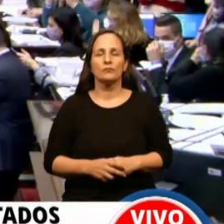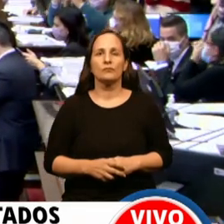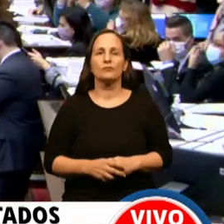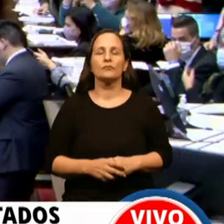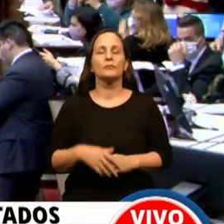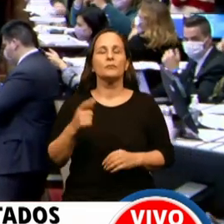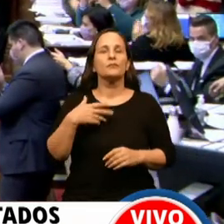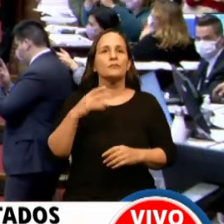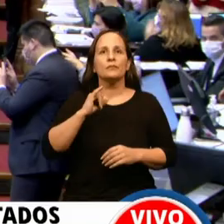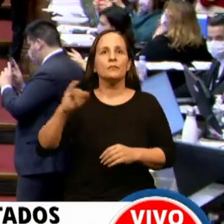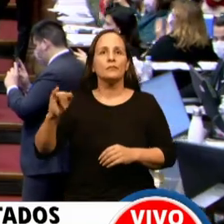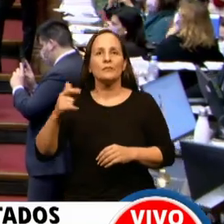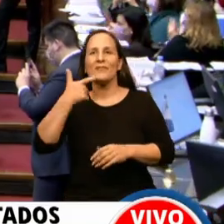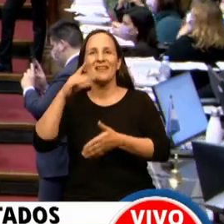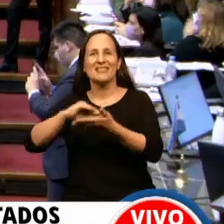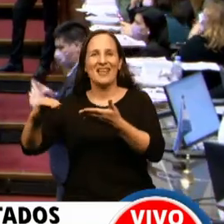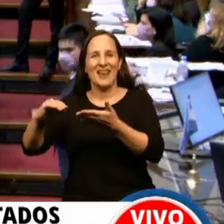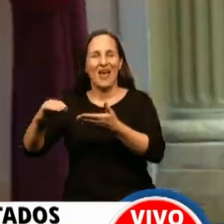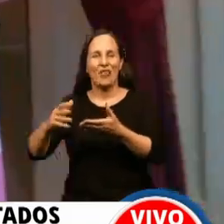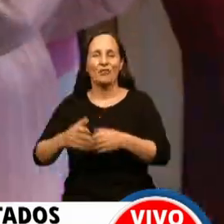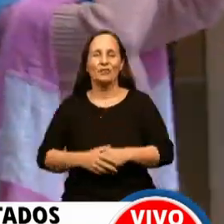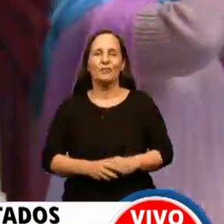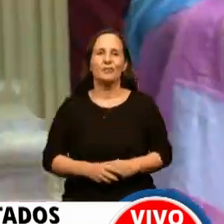se comunicará al honorable senado